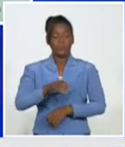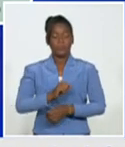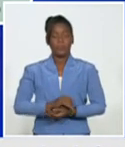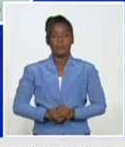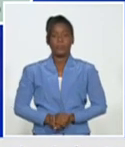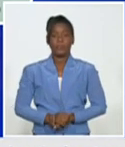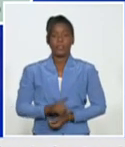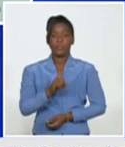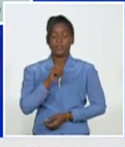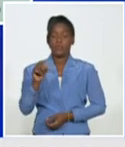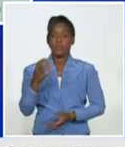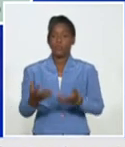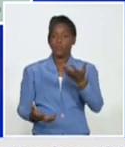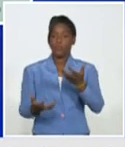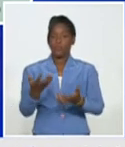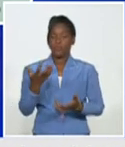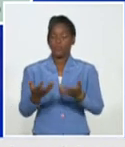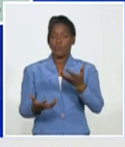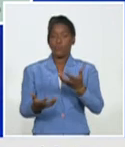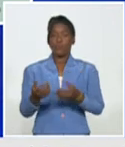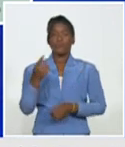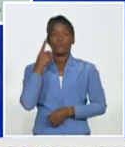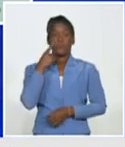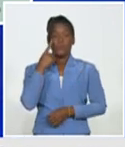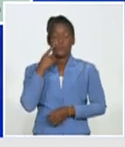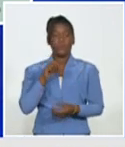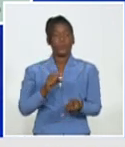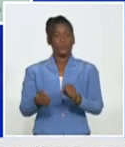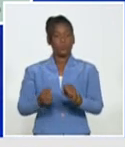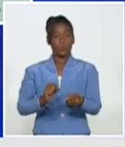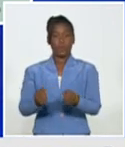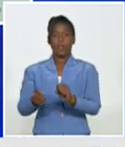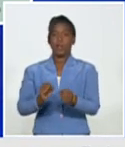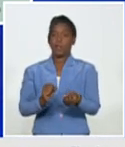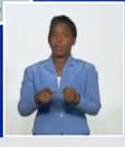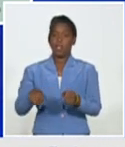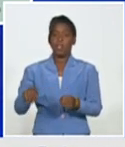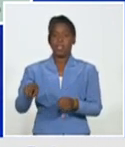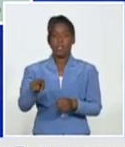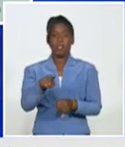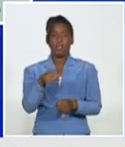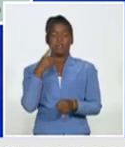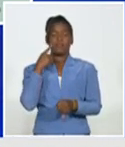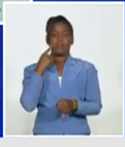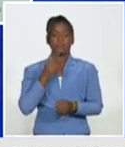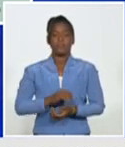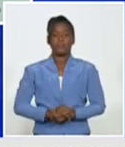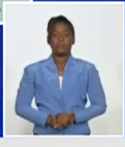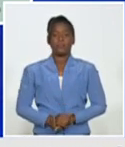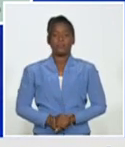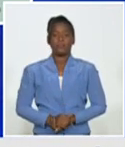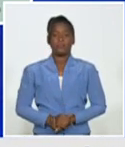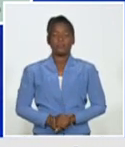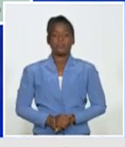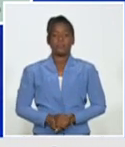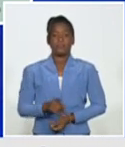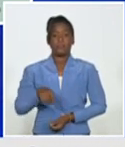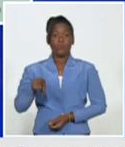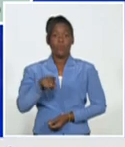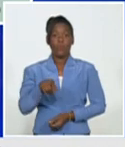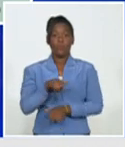Cienfuegos, otra provincia que ha tenido control de la enfermedad y con ocupación, no es con preocupación, es con